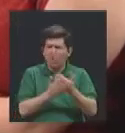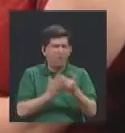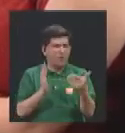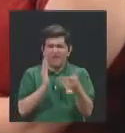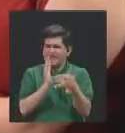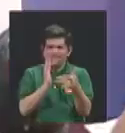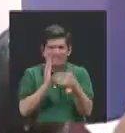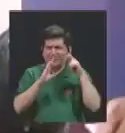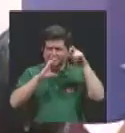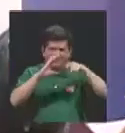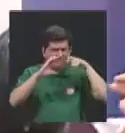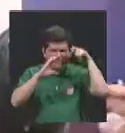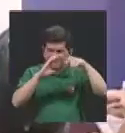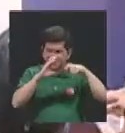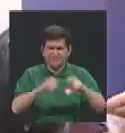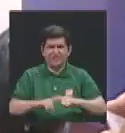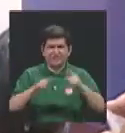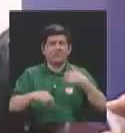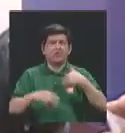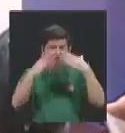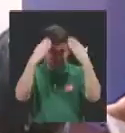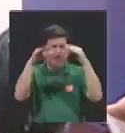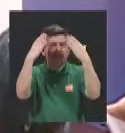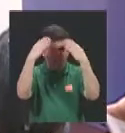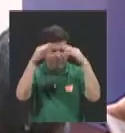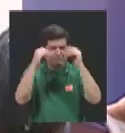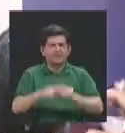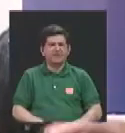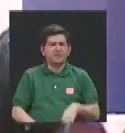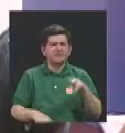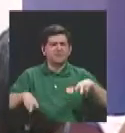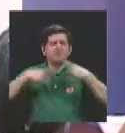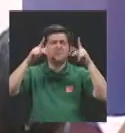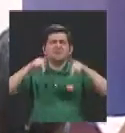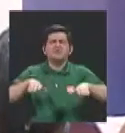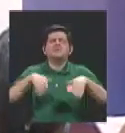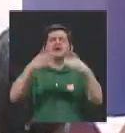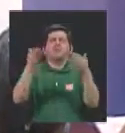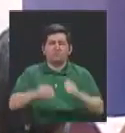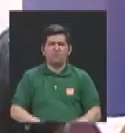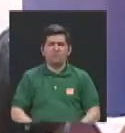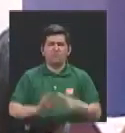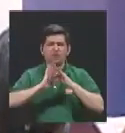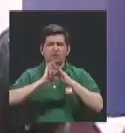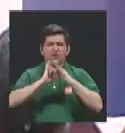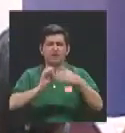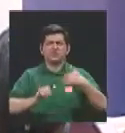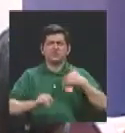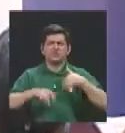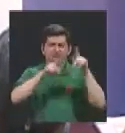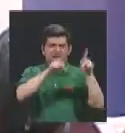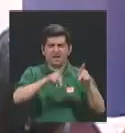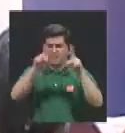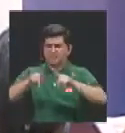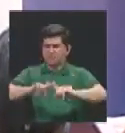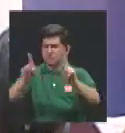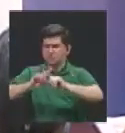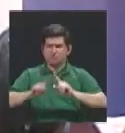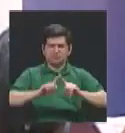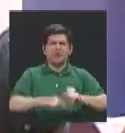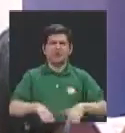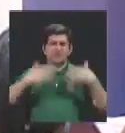entre comillas, porque aunque no sean buenas desde el punto de vista cinematográfico, están llenas de información sobre cómo era la vida de la gente, las relaciones